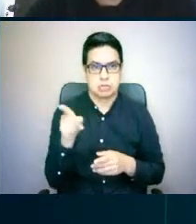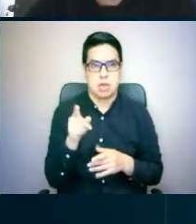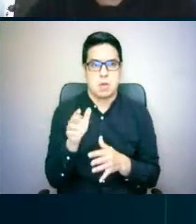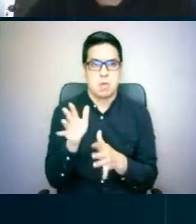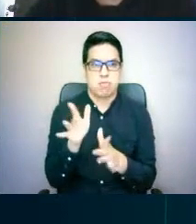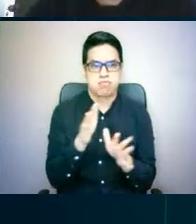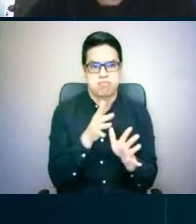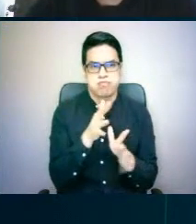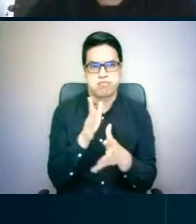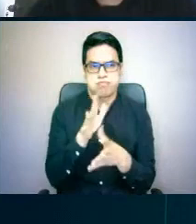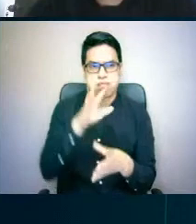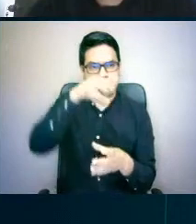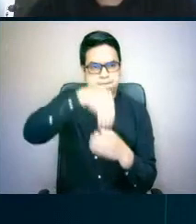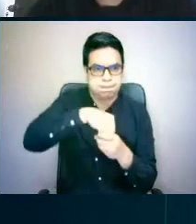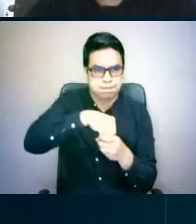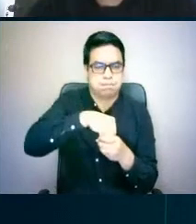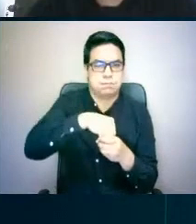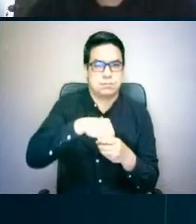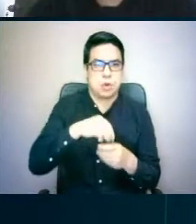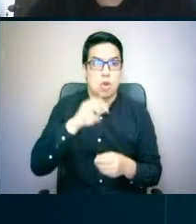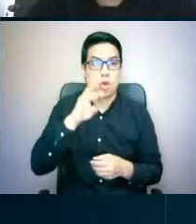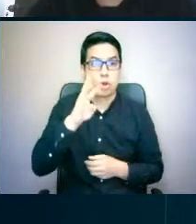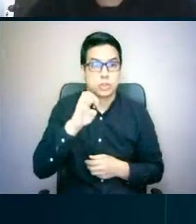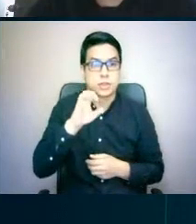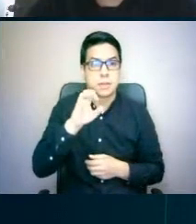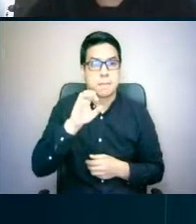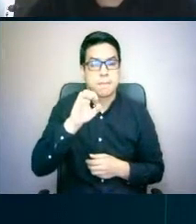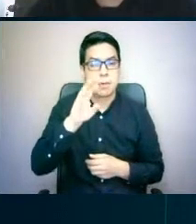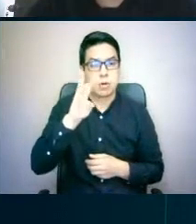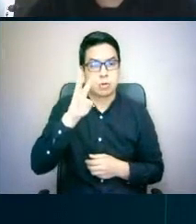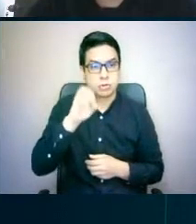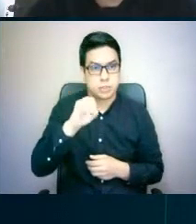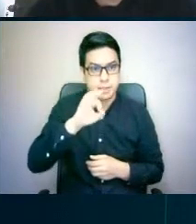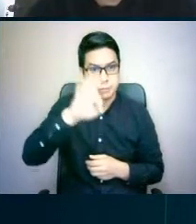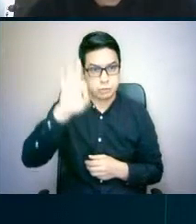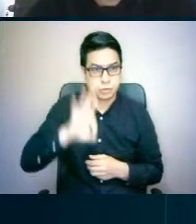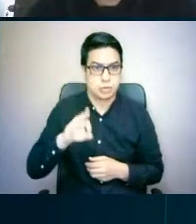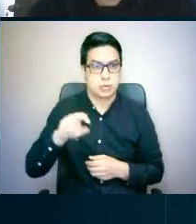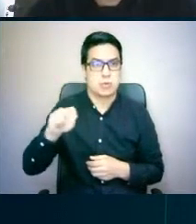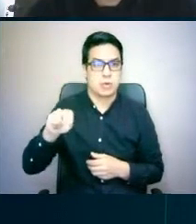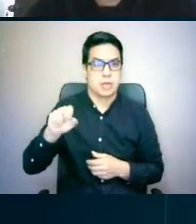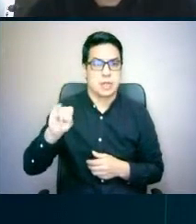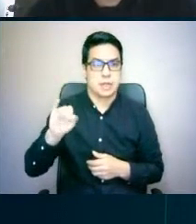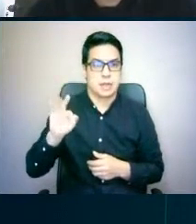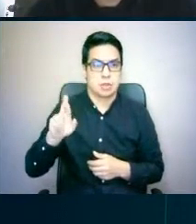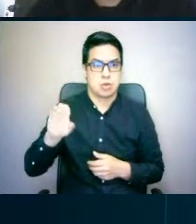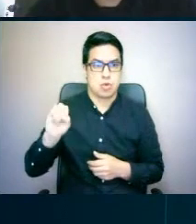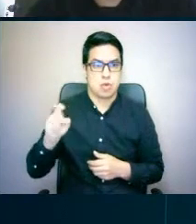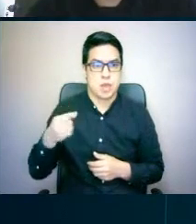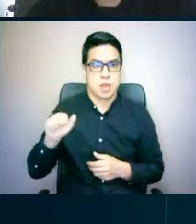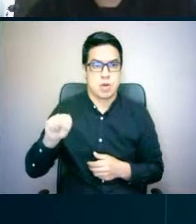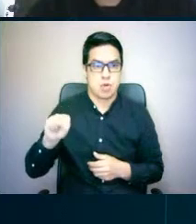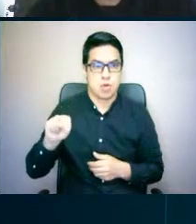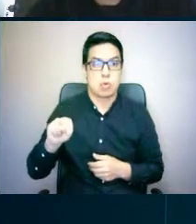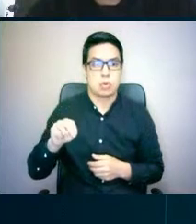les mencionaba, 80% nitrógeno y 20% oxígeno. Ese aire comprimido es sin gases traza. Y